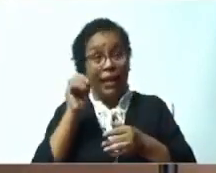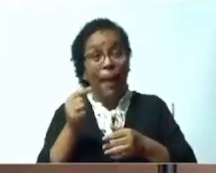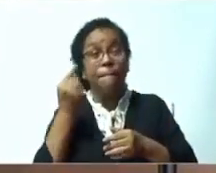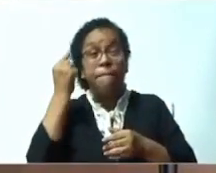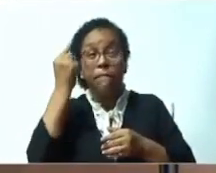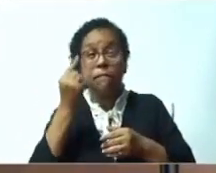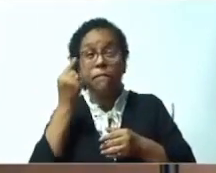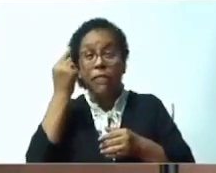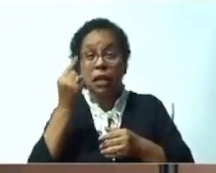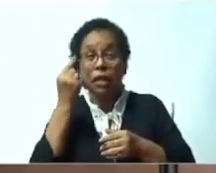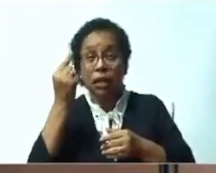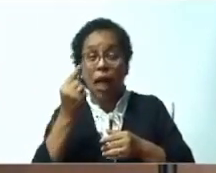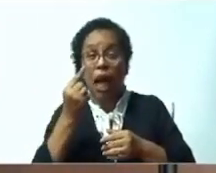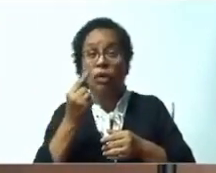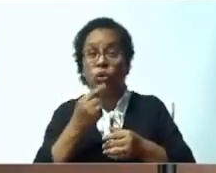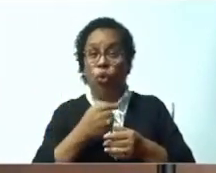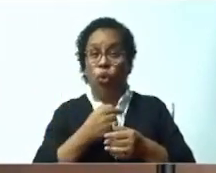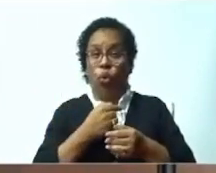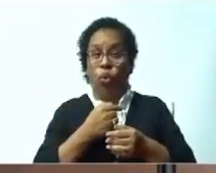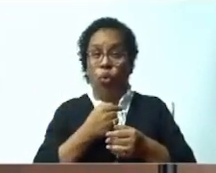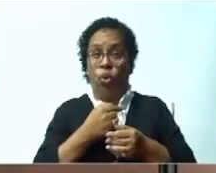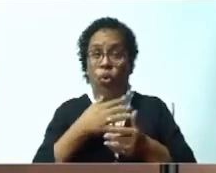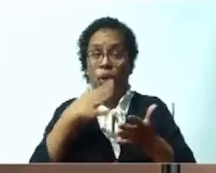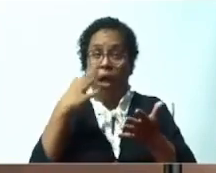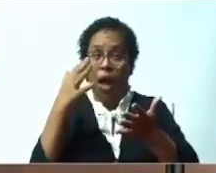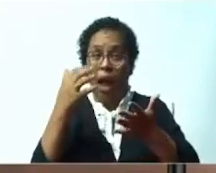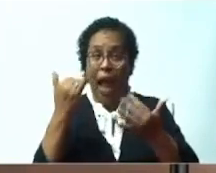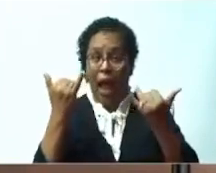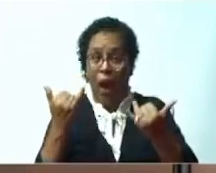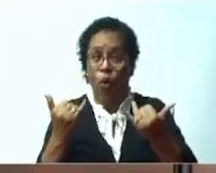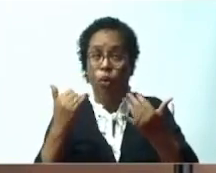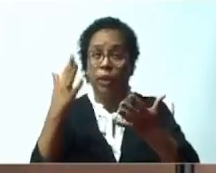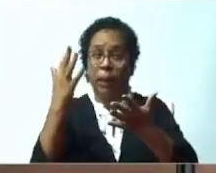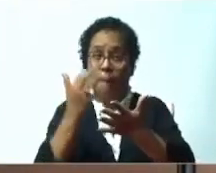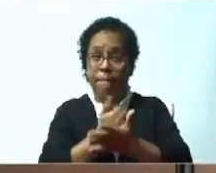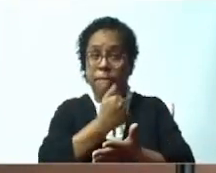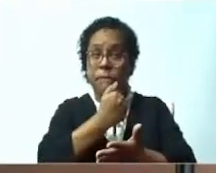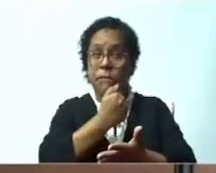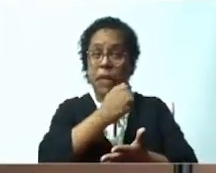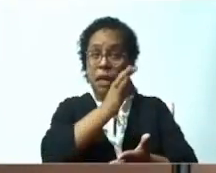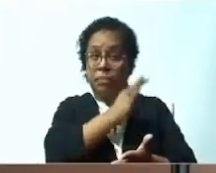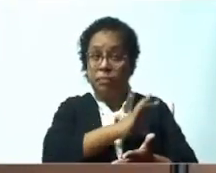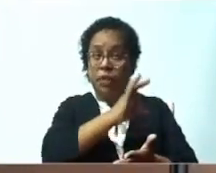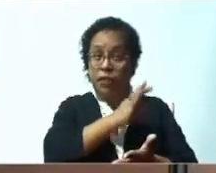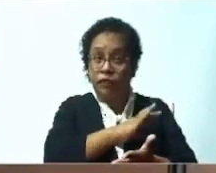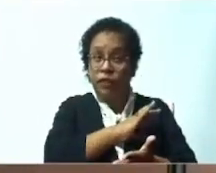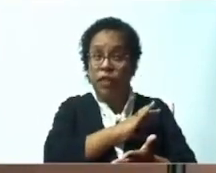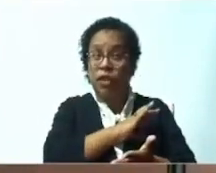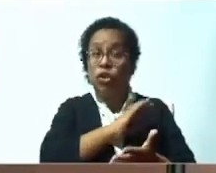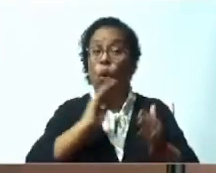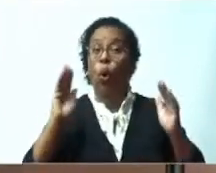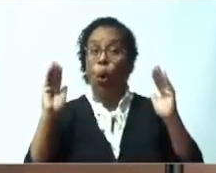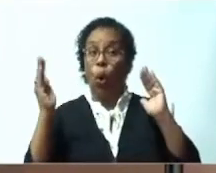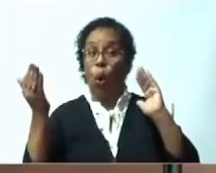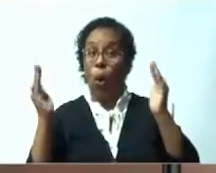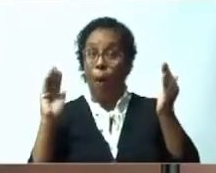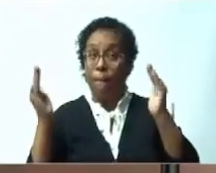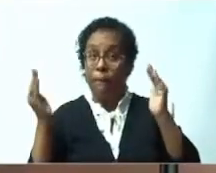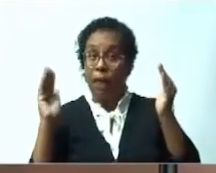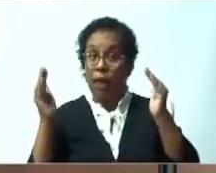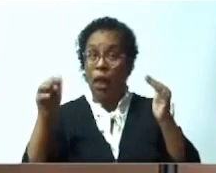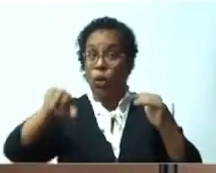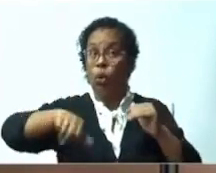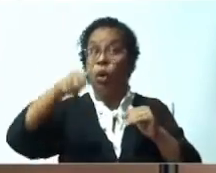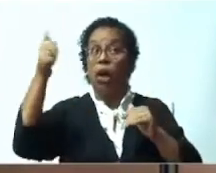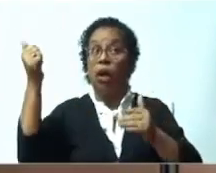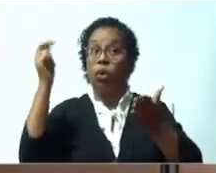este contrato en relación al otro, porque hay que compararlo. Usted tenía uno vigente